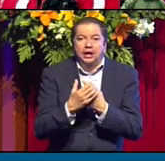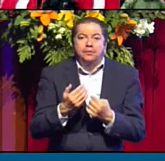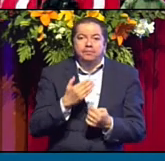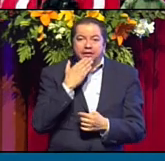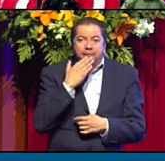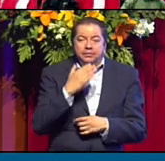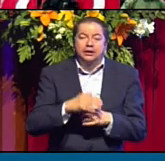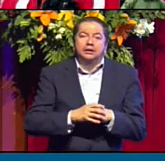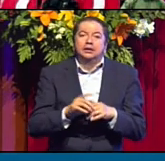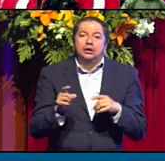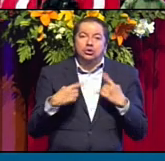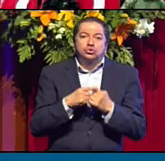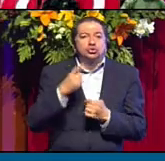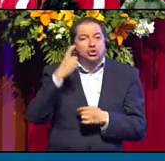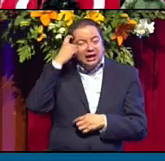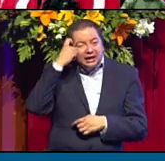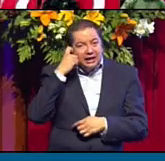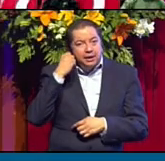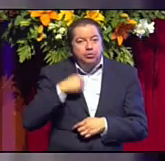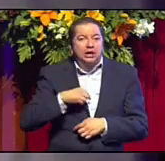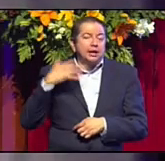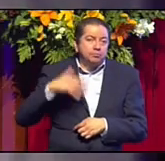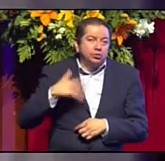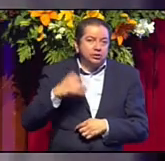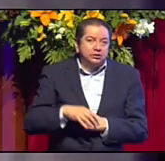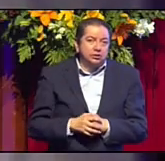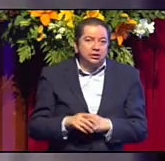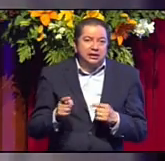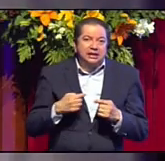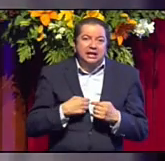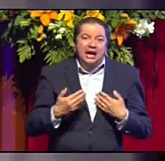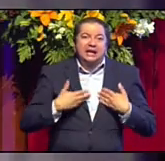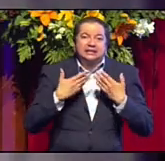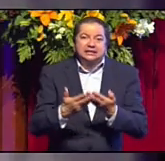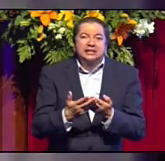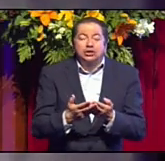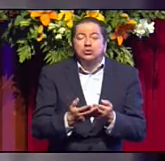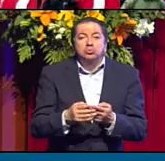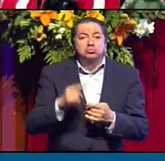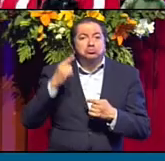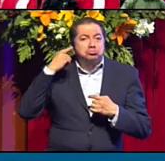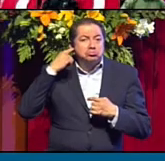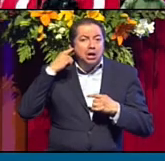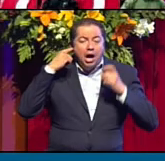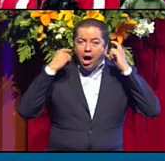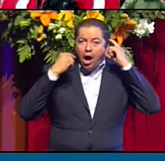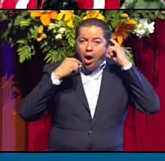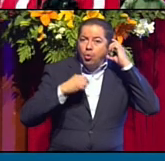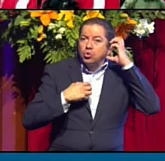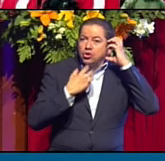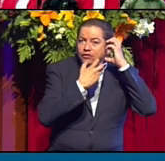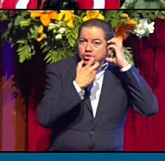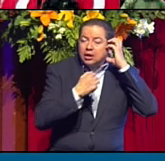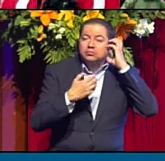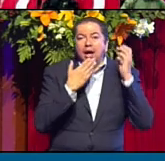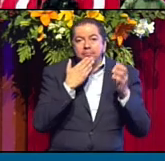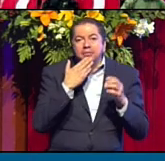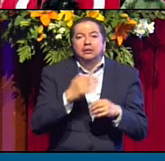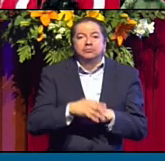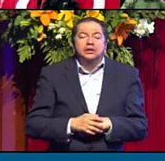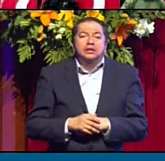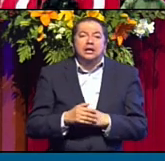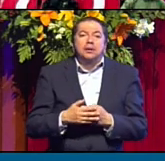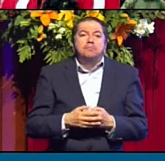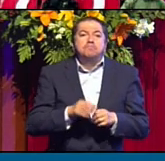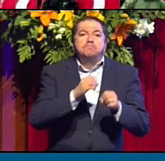Cultura, creemos que efectivamente era necesario. El programa de exhibición audiovisual de salas de microcine durante todo el año, ahí en pandemia, ustedes